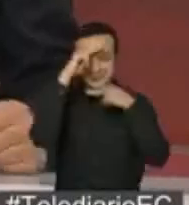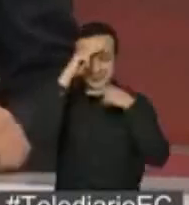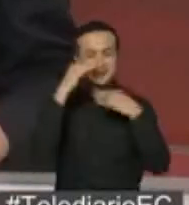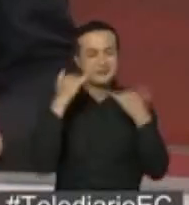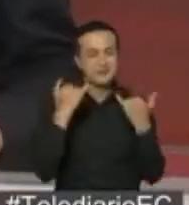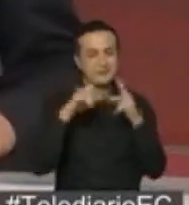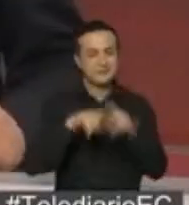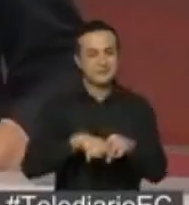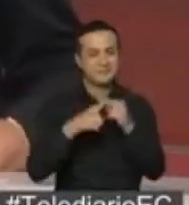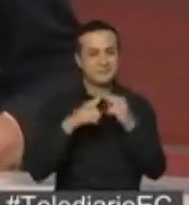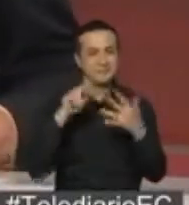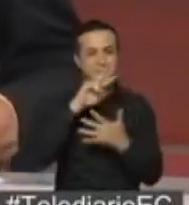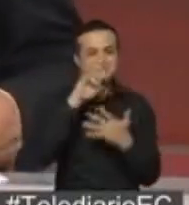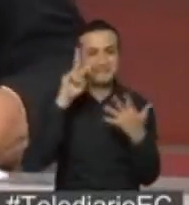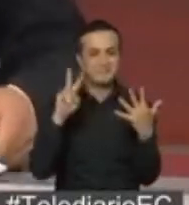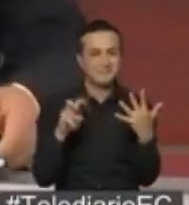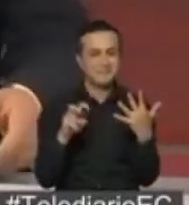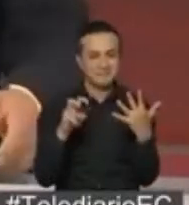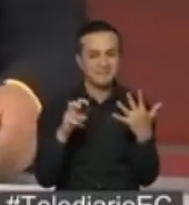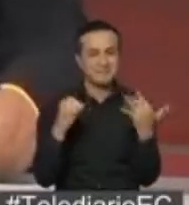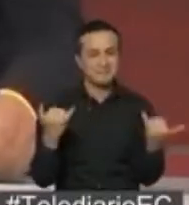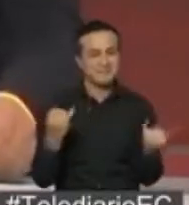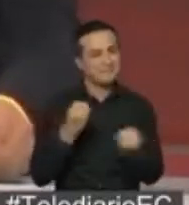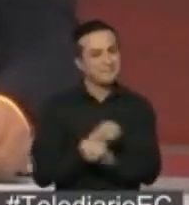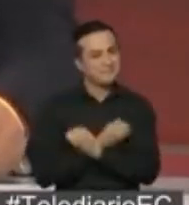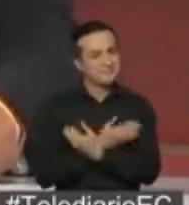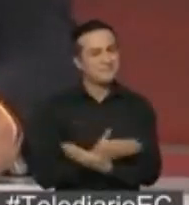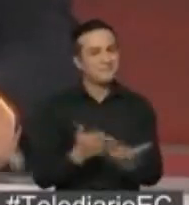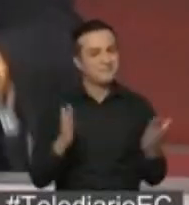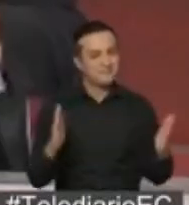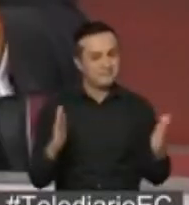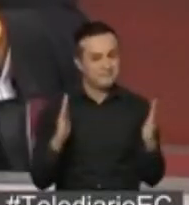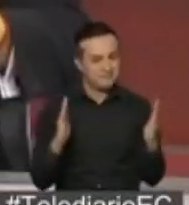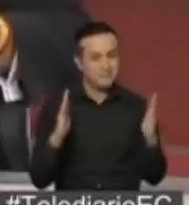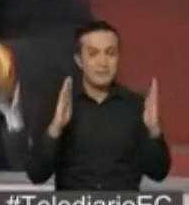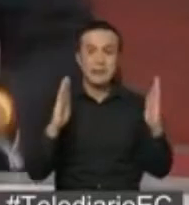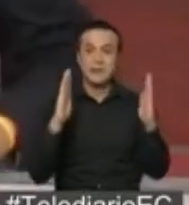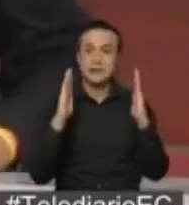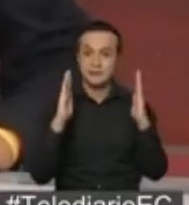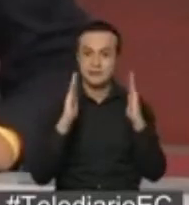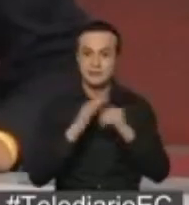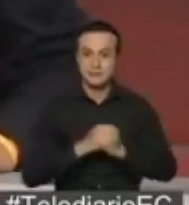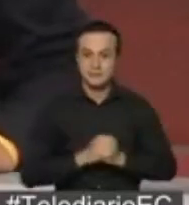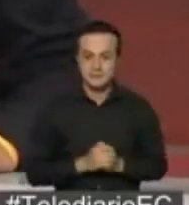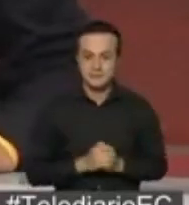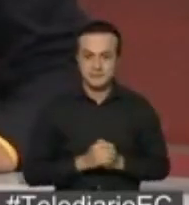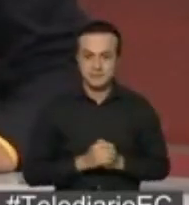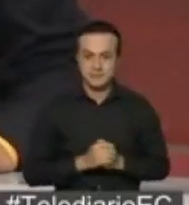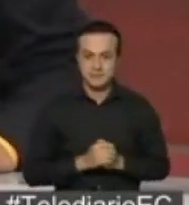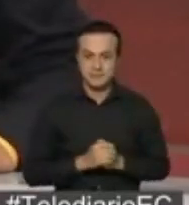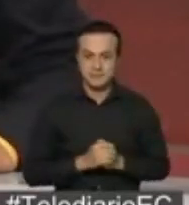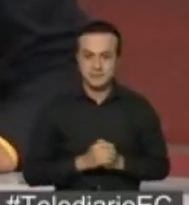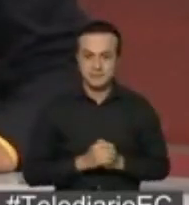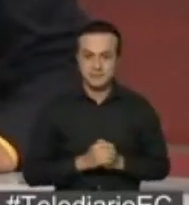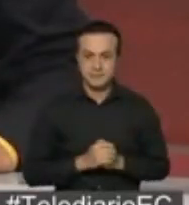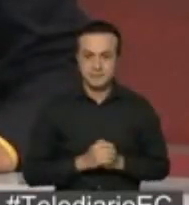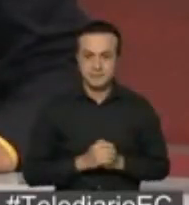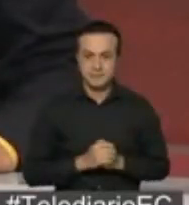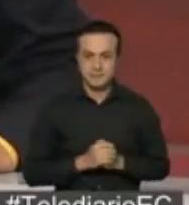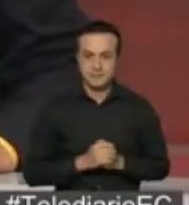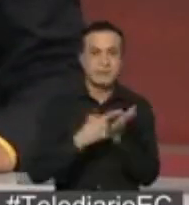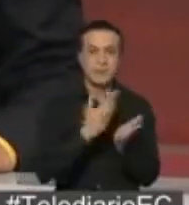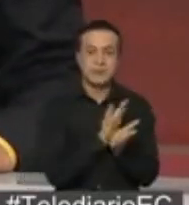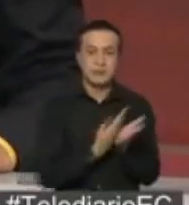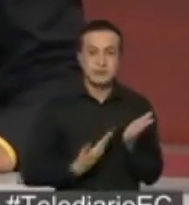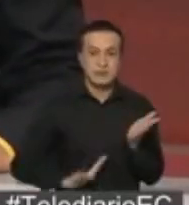Iniciamos de inmediato con las noticias desarrolladas durante las últimas horas. Atención, durante la sesión de gabinete itinerante, presidida